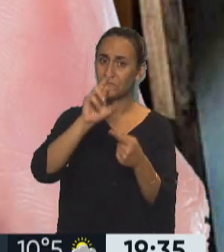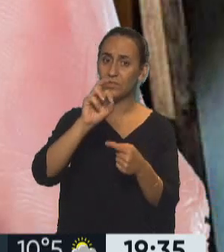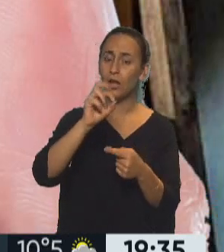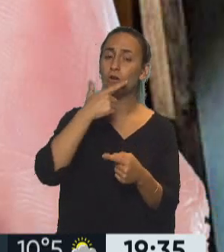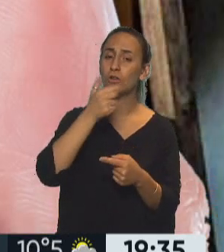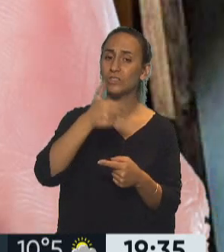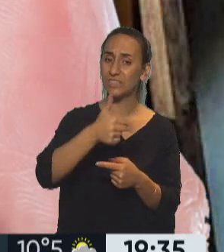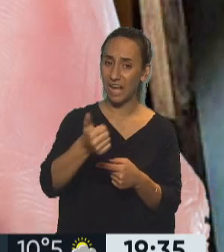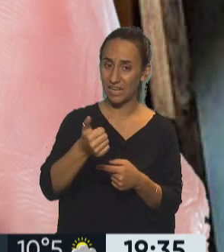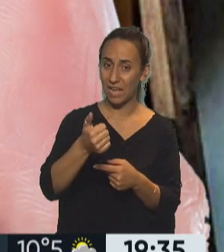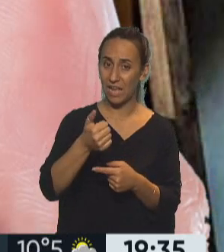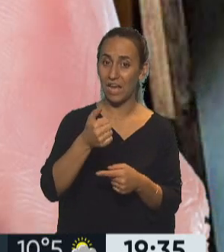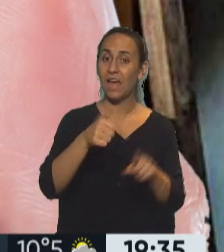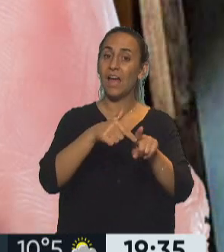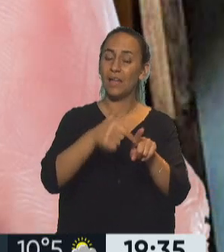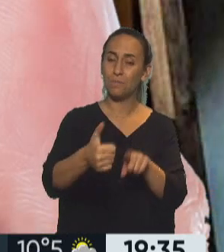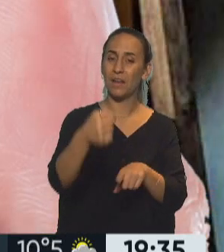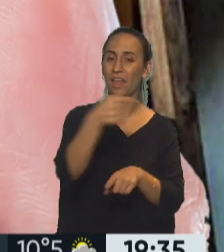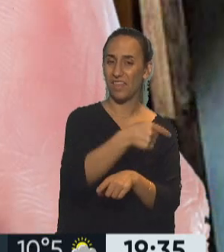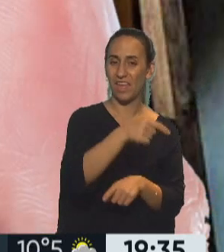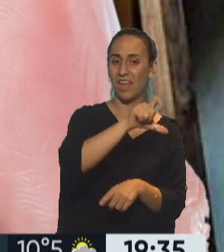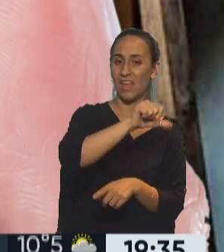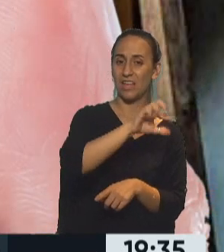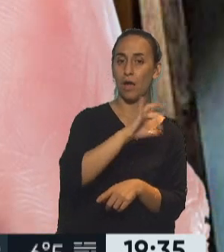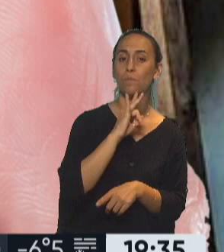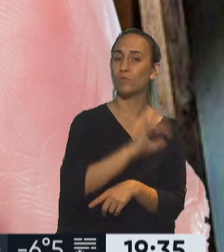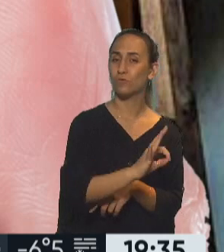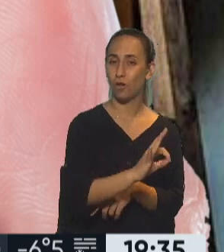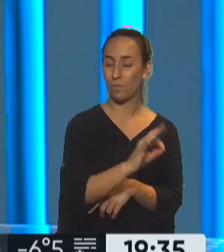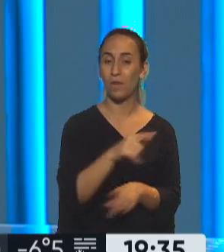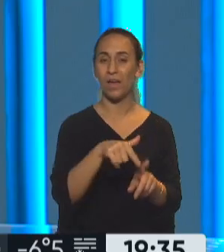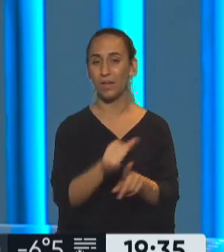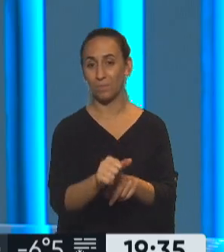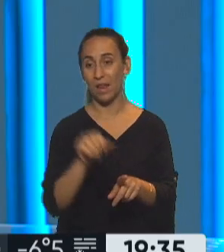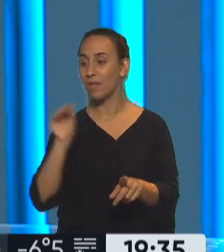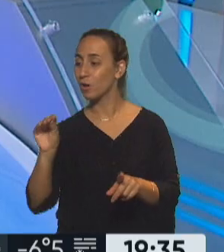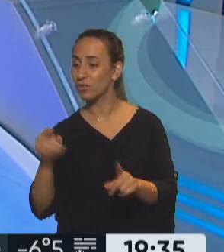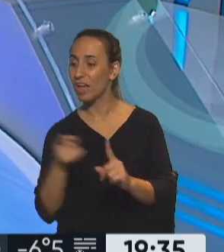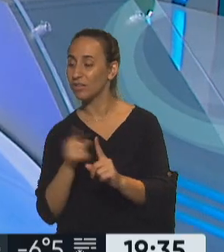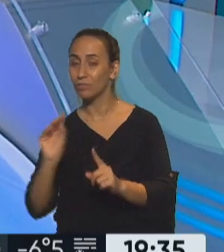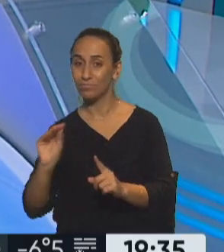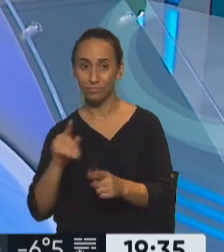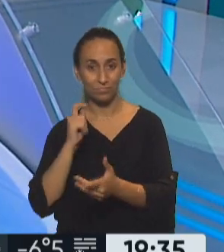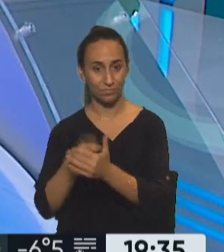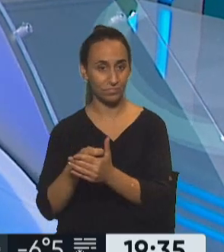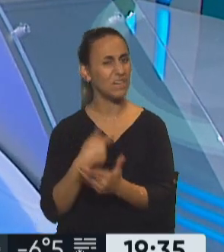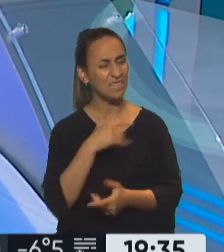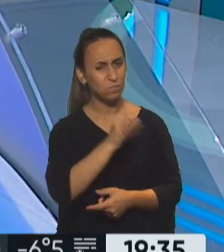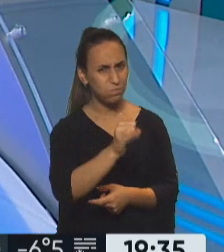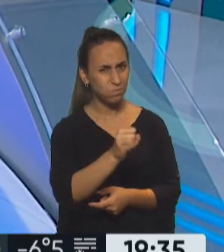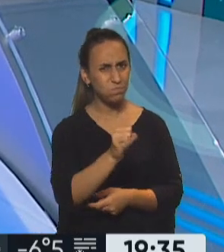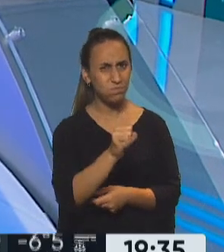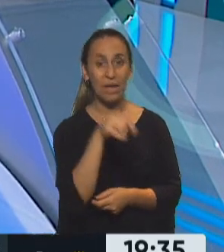Rosana Pía caputo la hermana de los capullos Bueno entonces le dice Sí